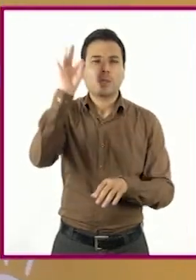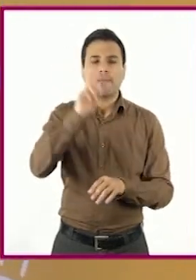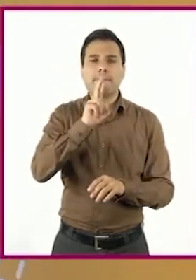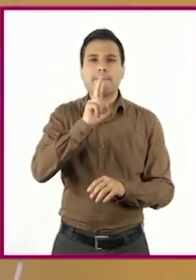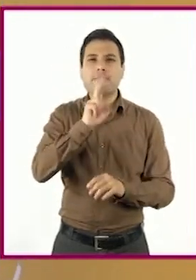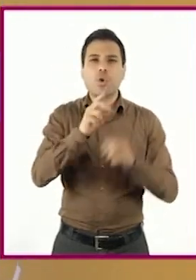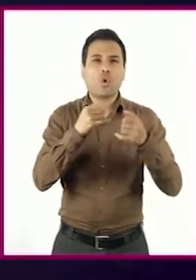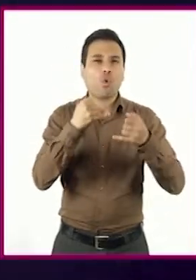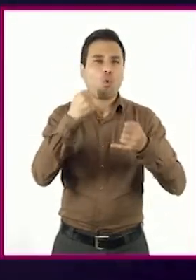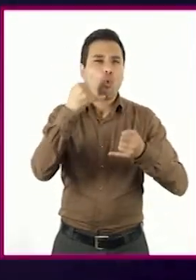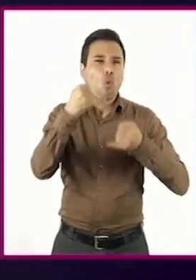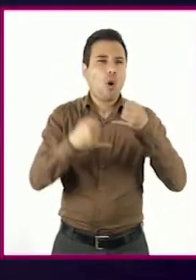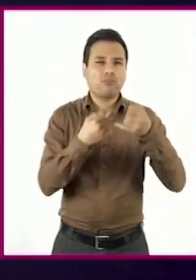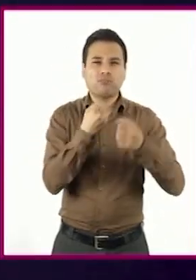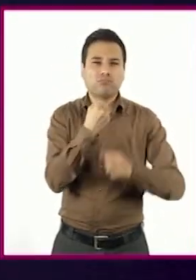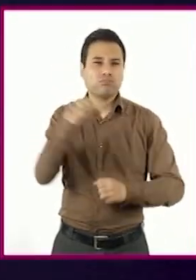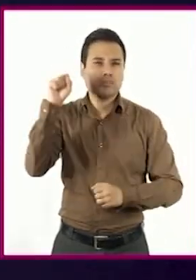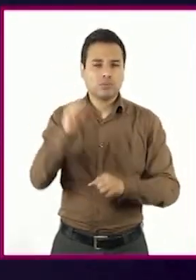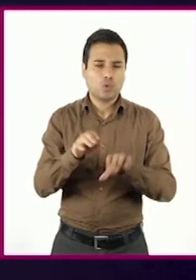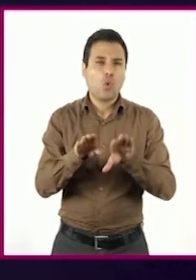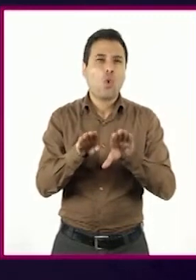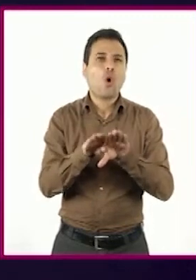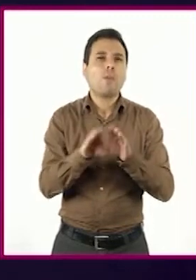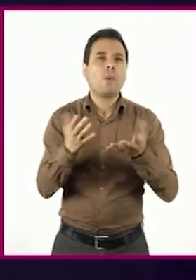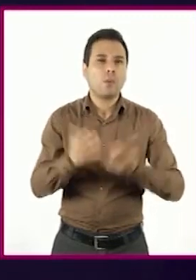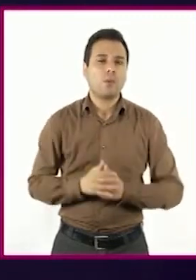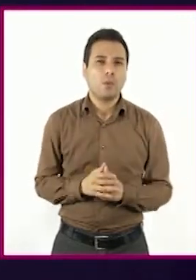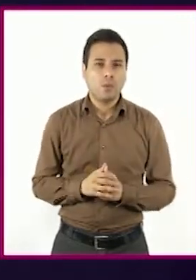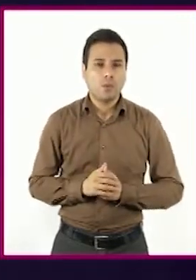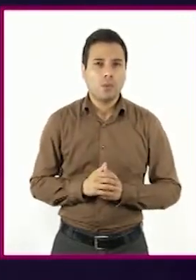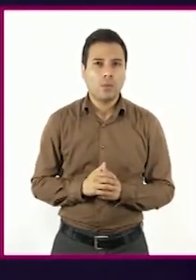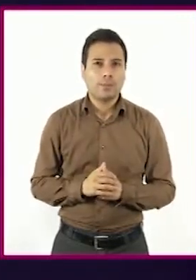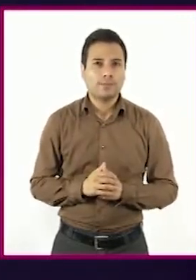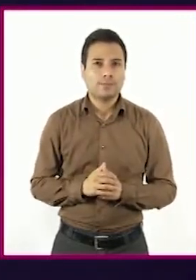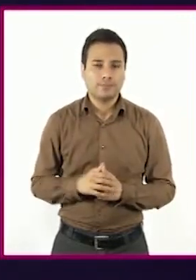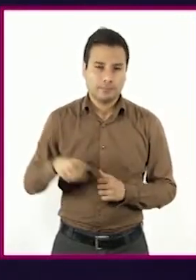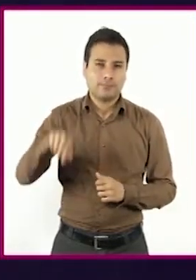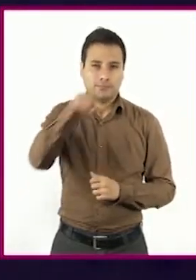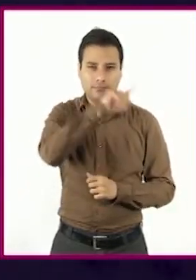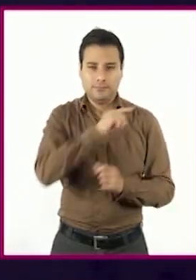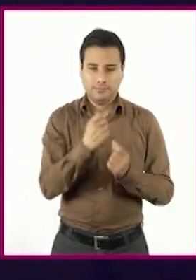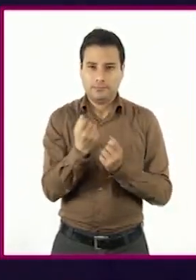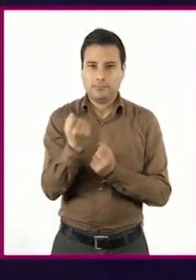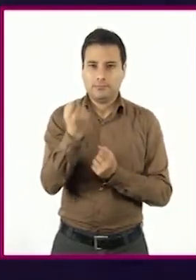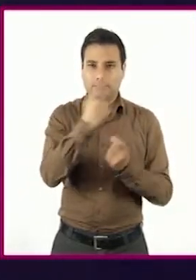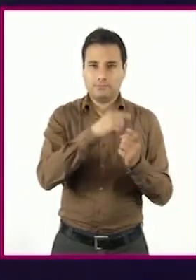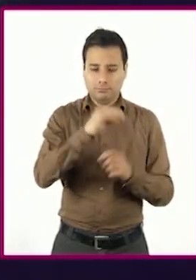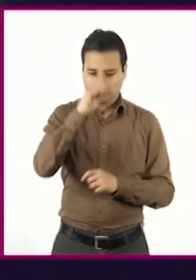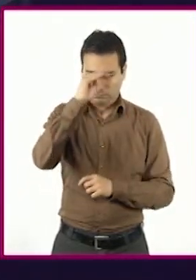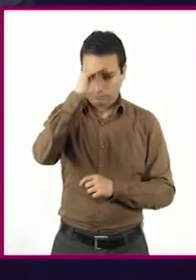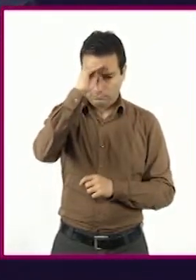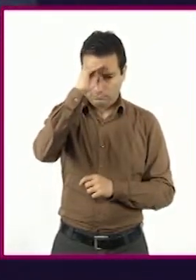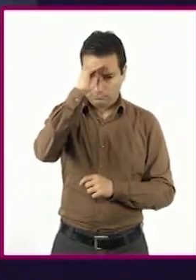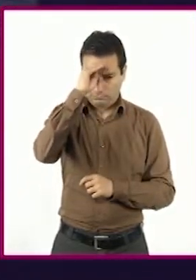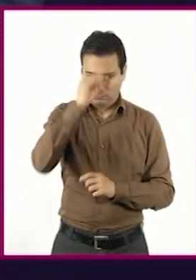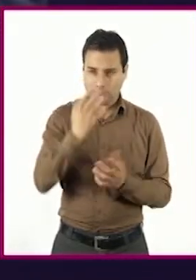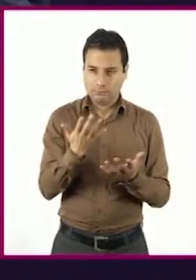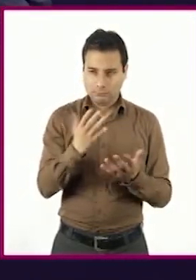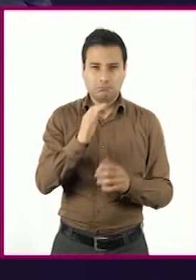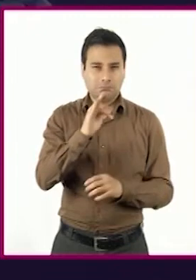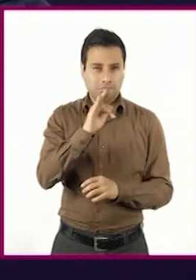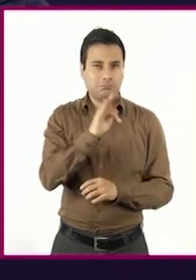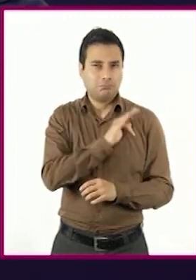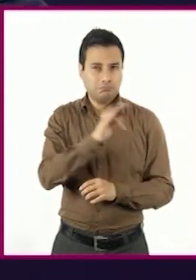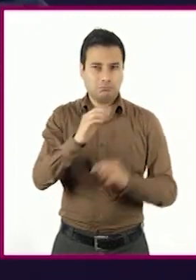datos proporcionados. Muy bien. Algunos de ustedes ya están pensando en representar los datos mediante